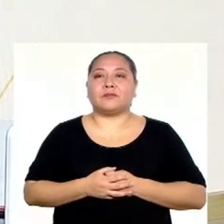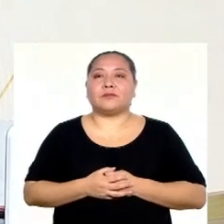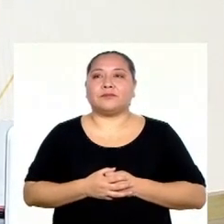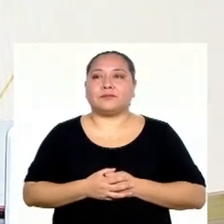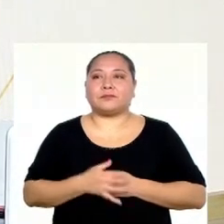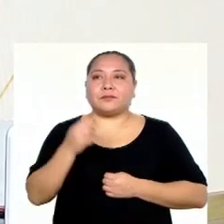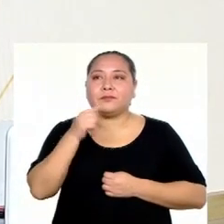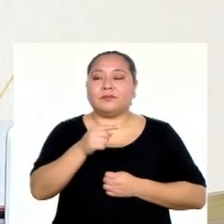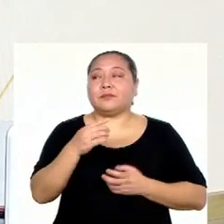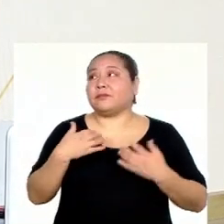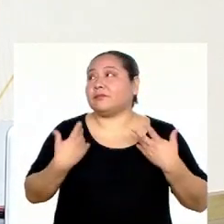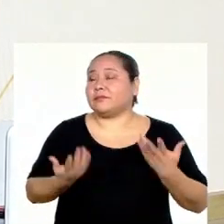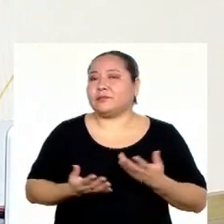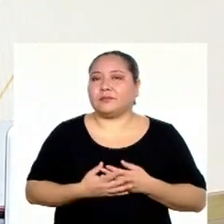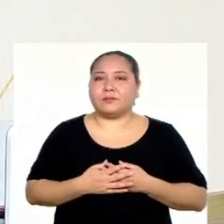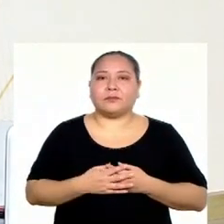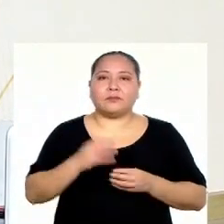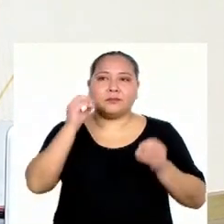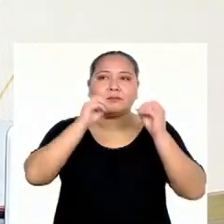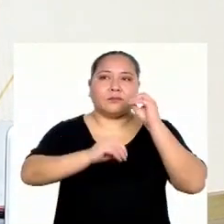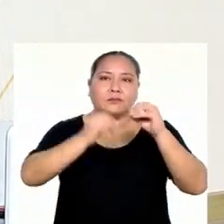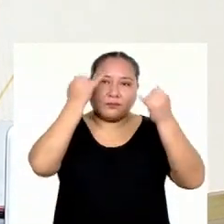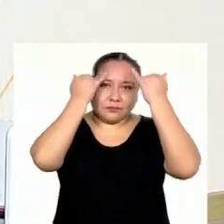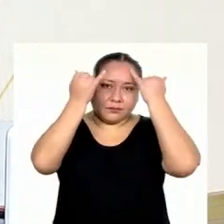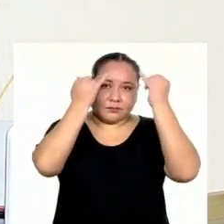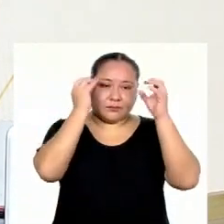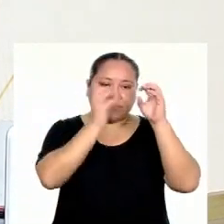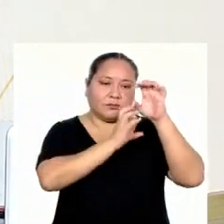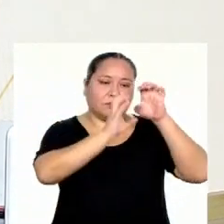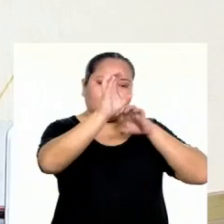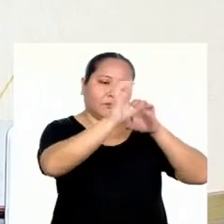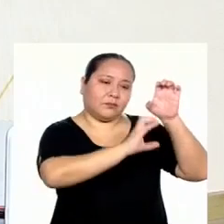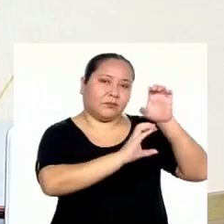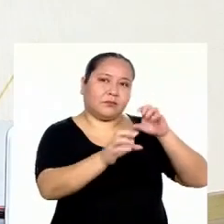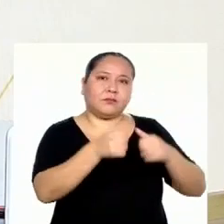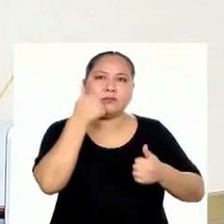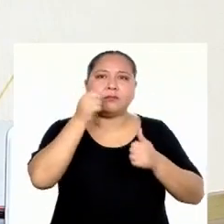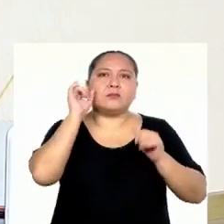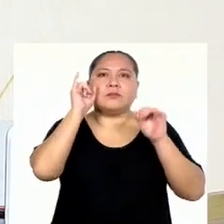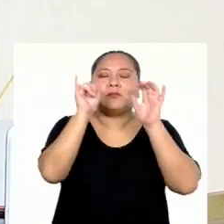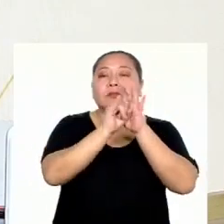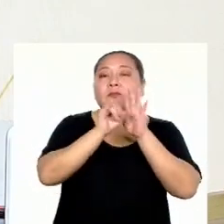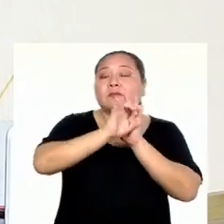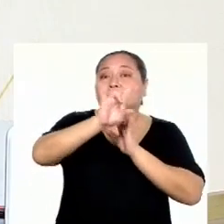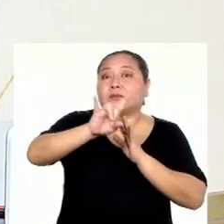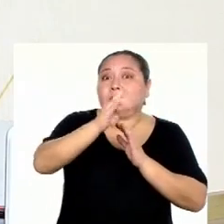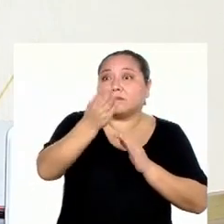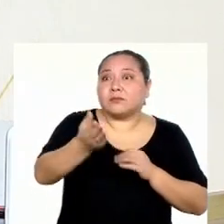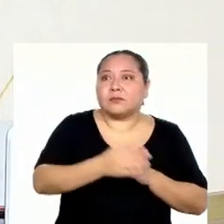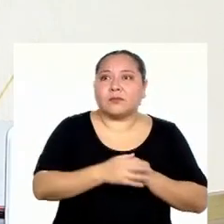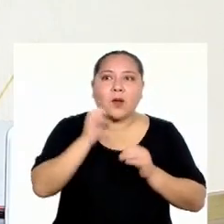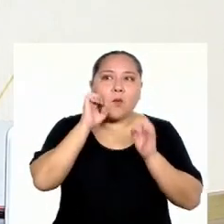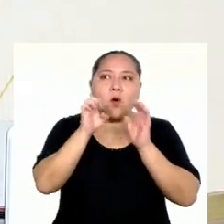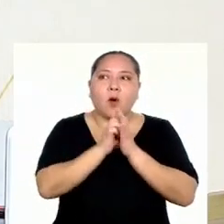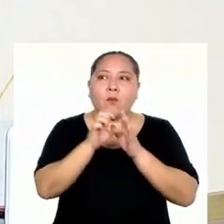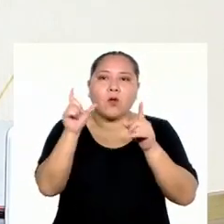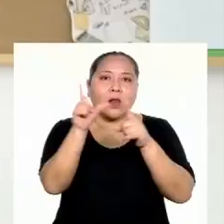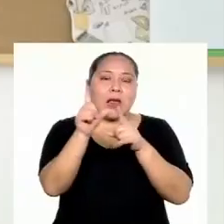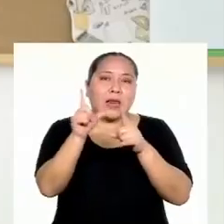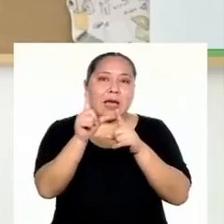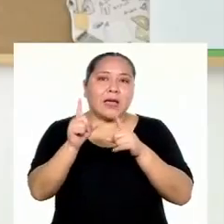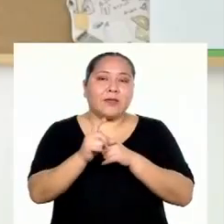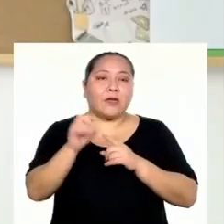Lo que tenemos que hacer es proponer ideas sobre el diseño. ¿Qué elementos visuales vamos a usar? Como tipo de letra e